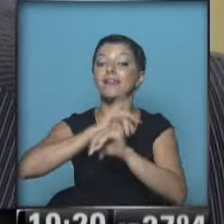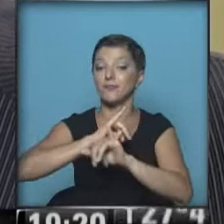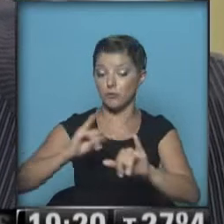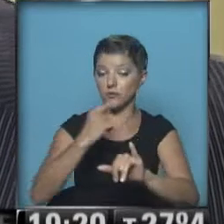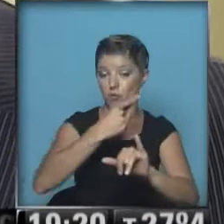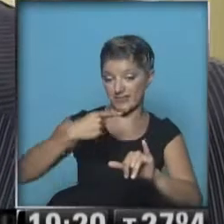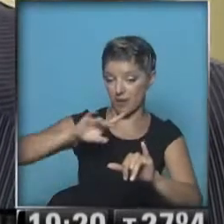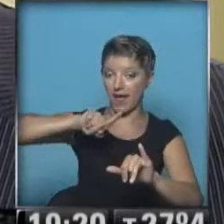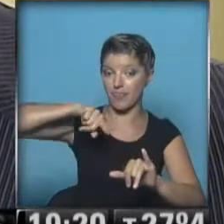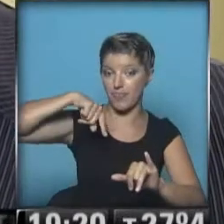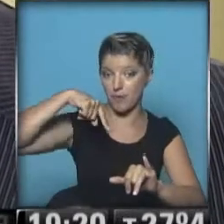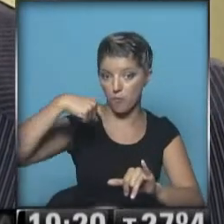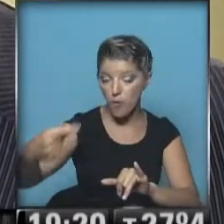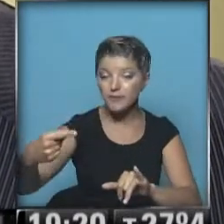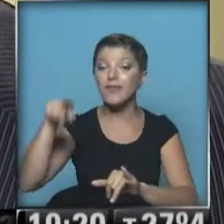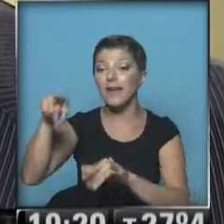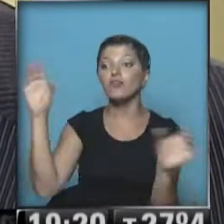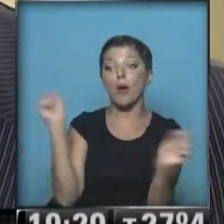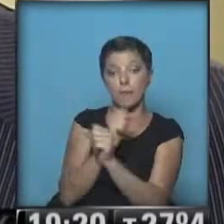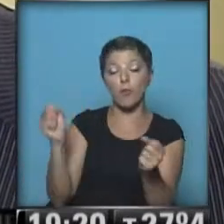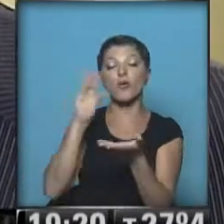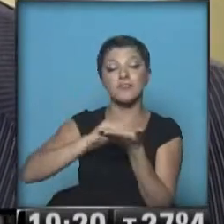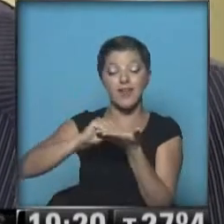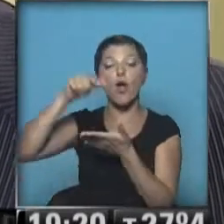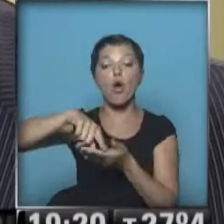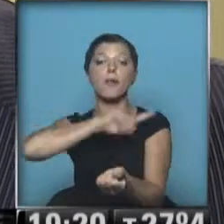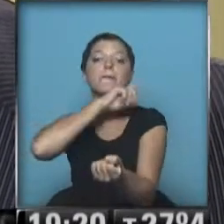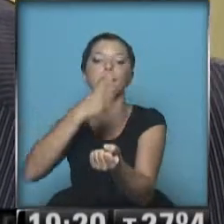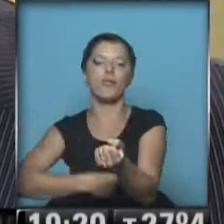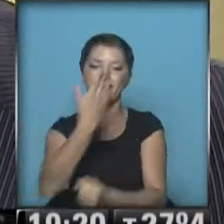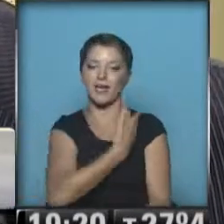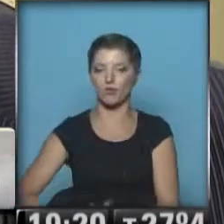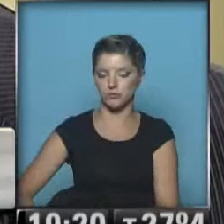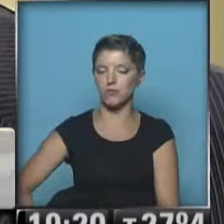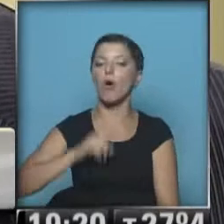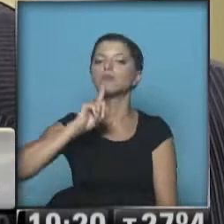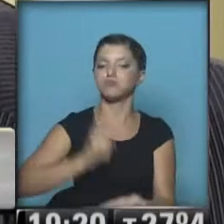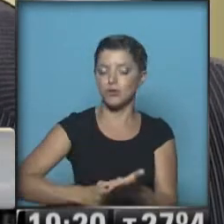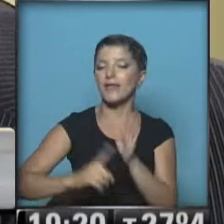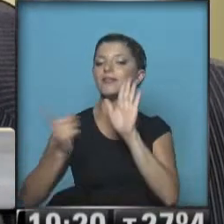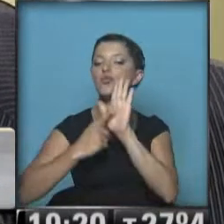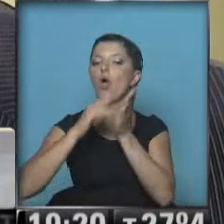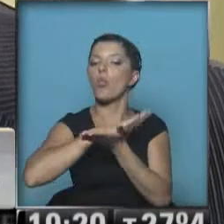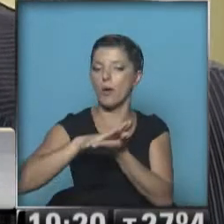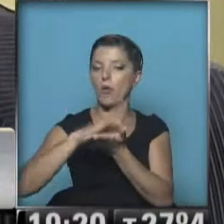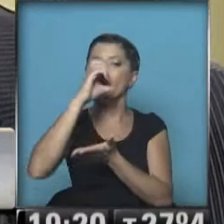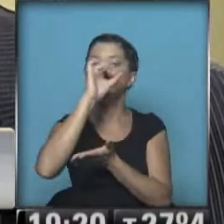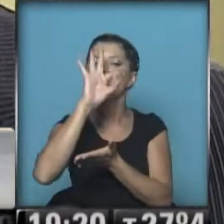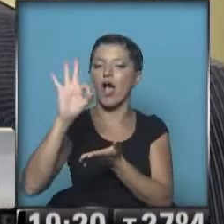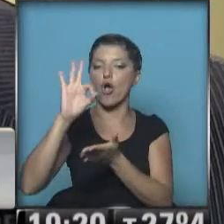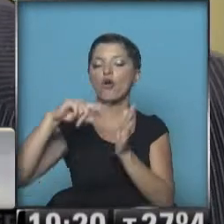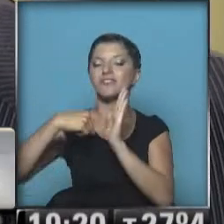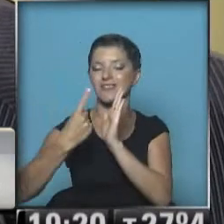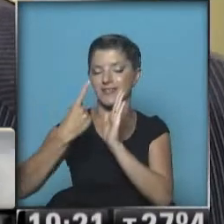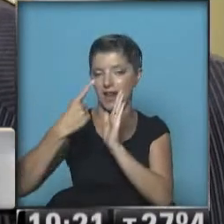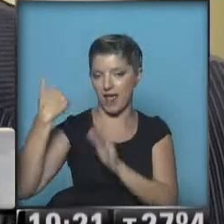semanas después de su pliego fuera aprobado en el Senado, el Poder Ejecutivo formalizó la designación del nuevo titular del Banco Central de la